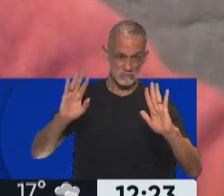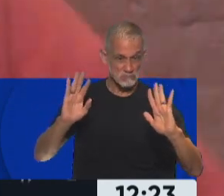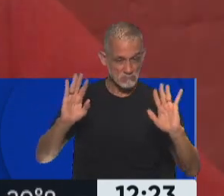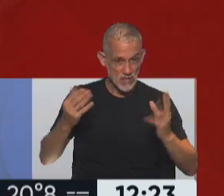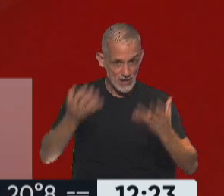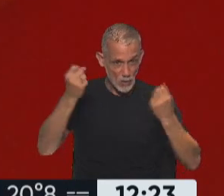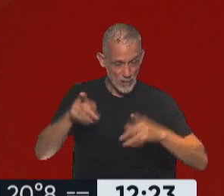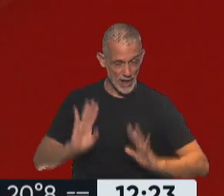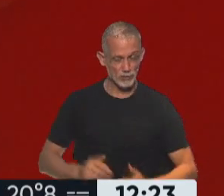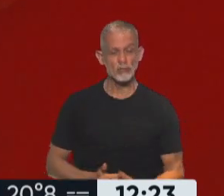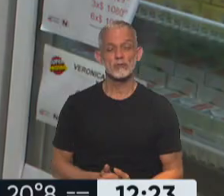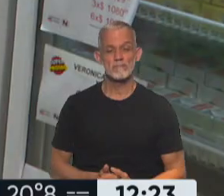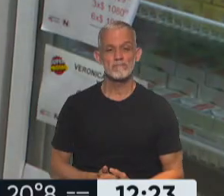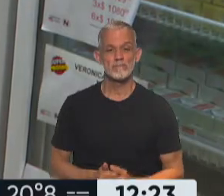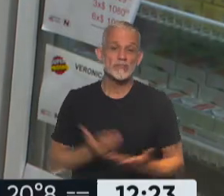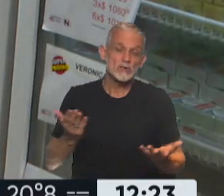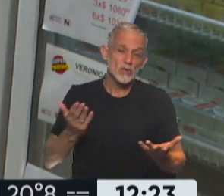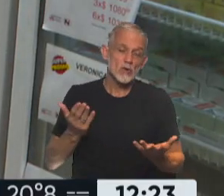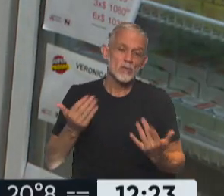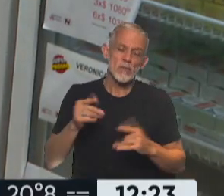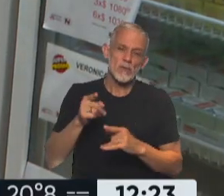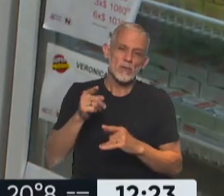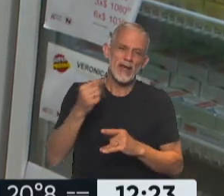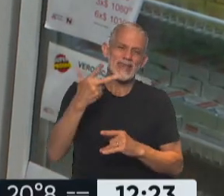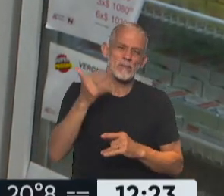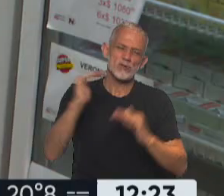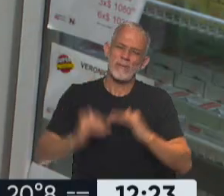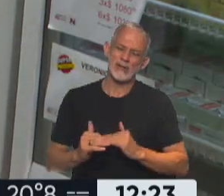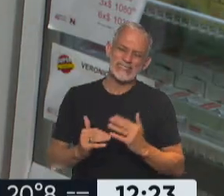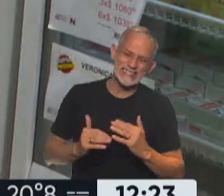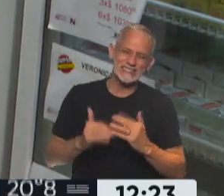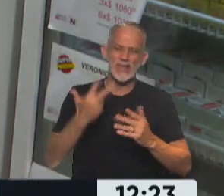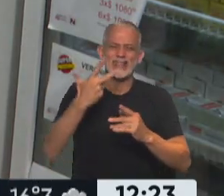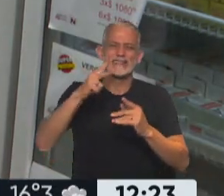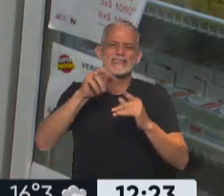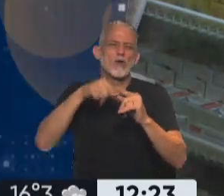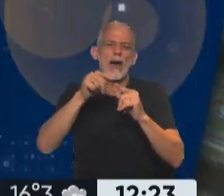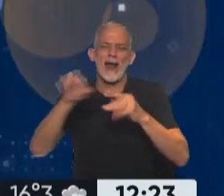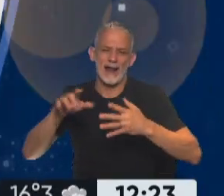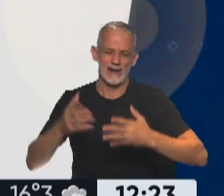recuperando lentamente. Pero no probablemente perfore el 3, o sea que estén 3 y pico.